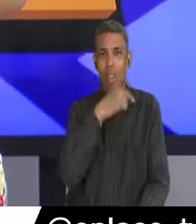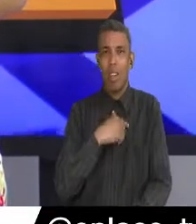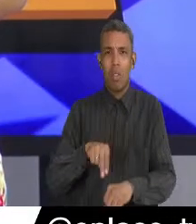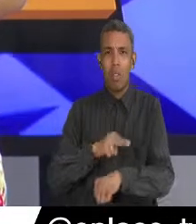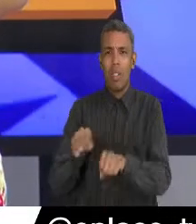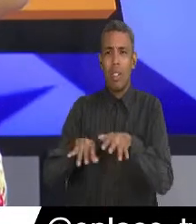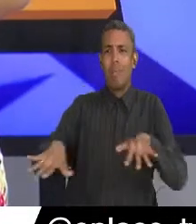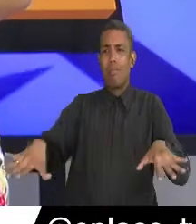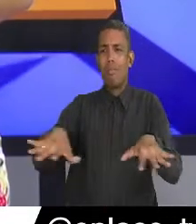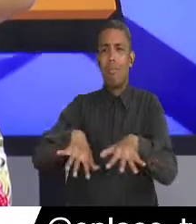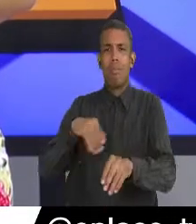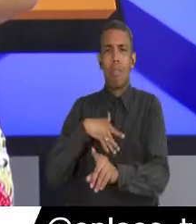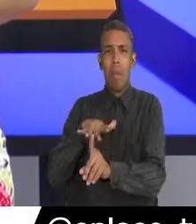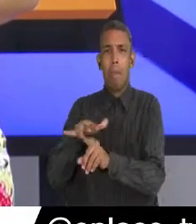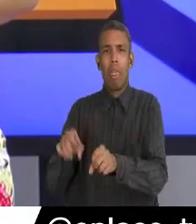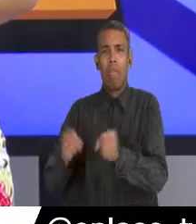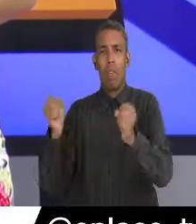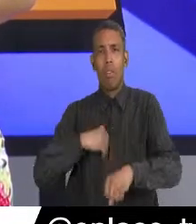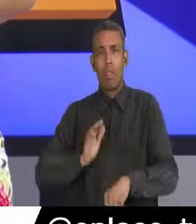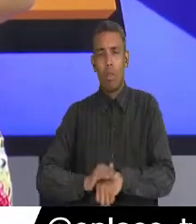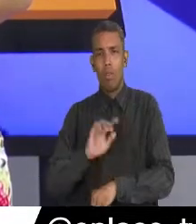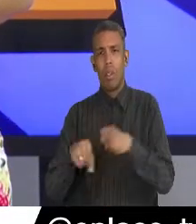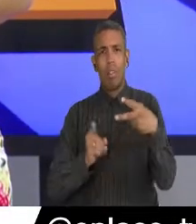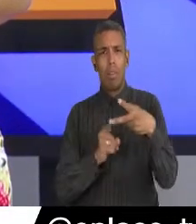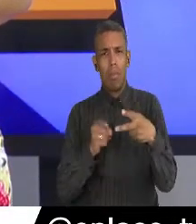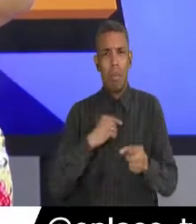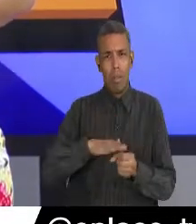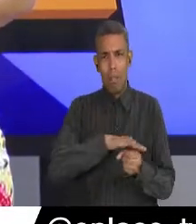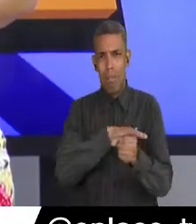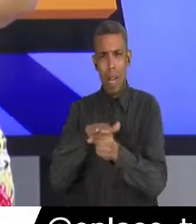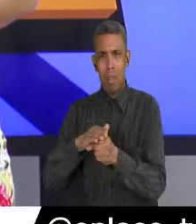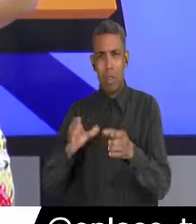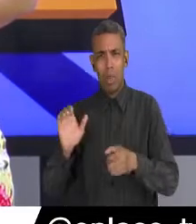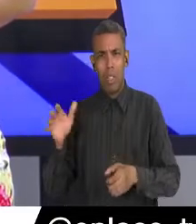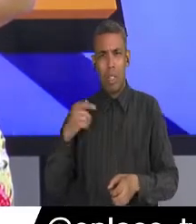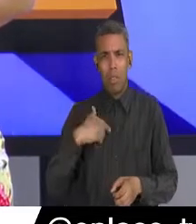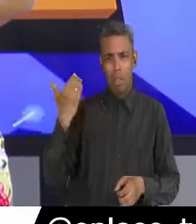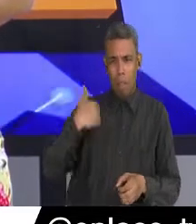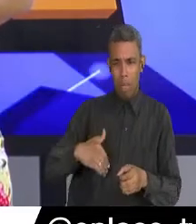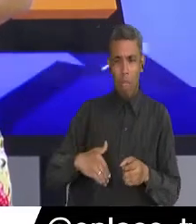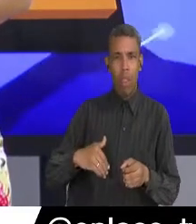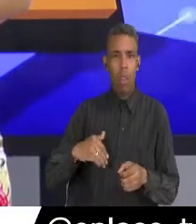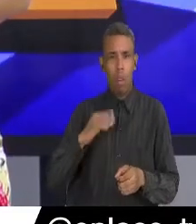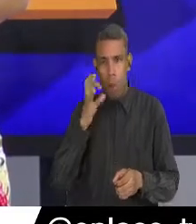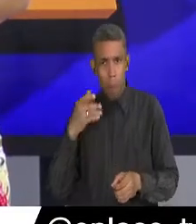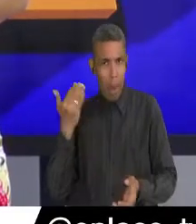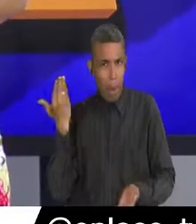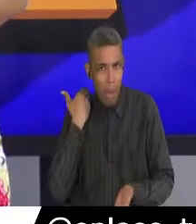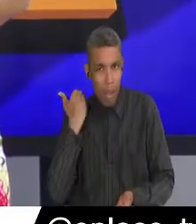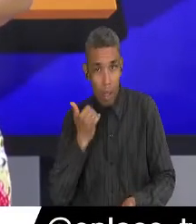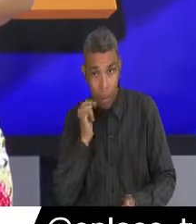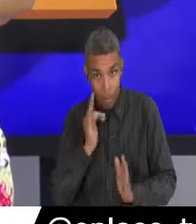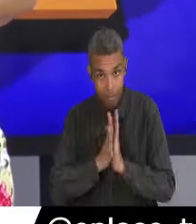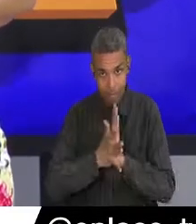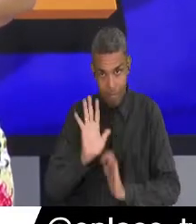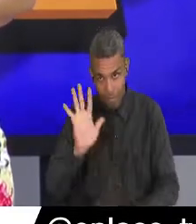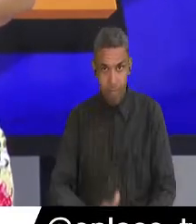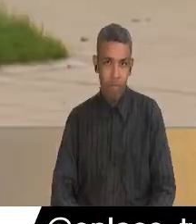resultó herido en un establecimiento público de la Comuna 5. Estas y otras informaciones serán desarrolladas en la presente emisión.